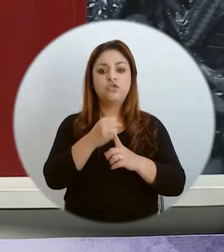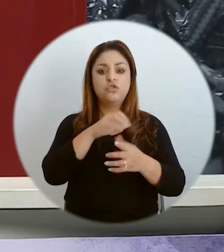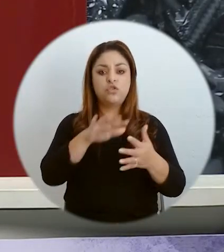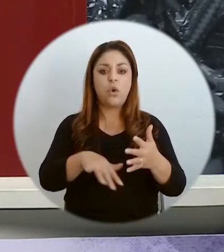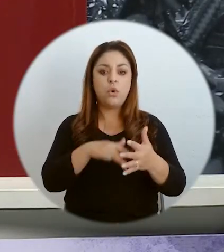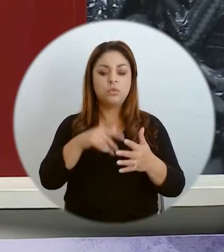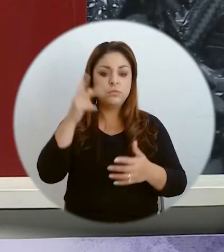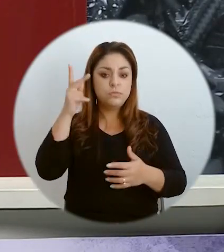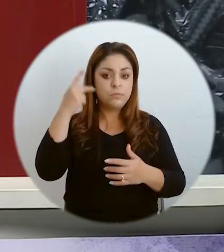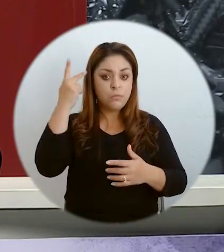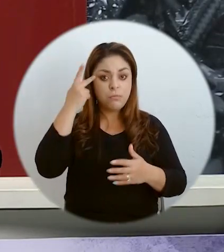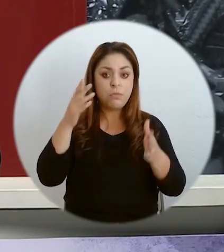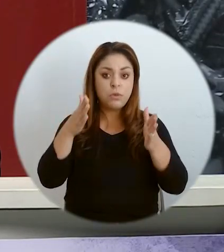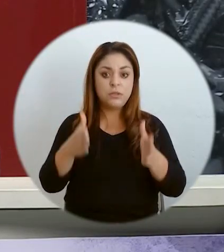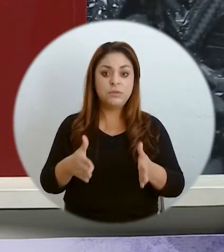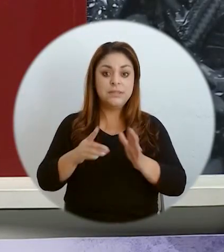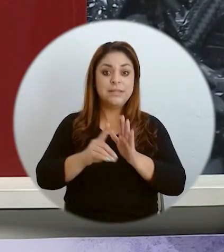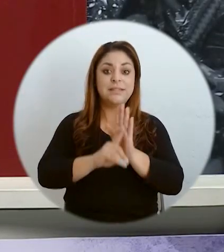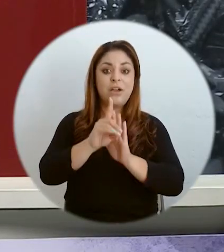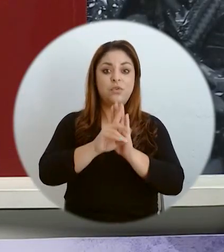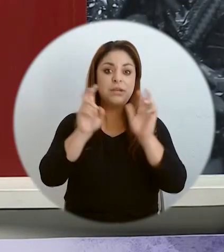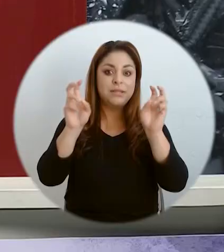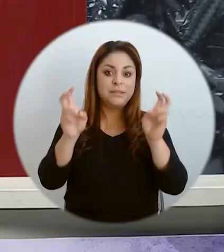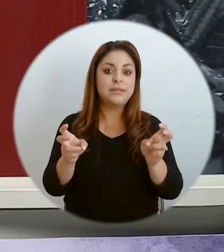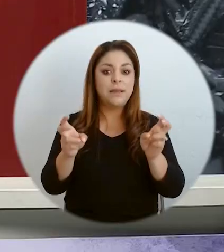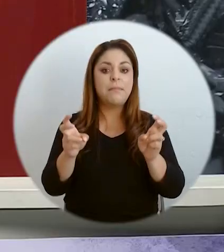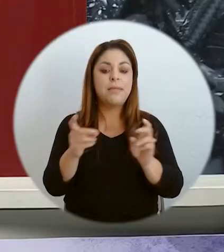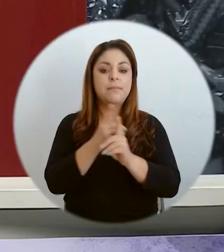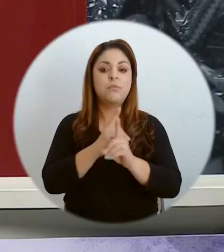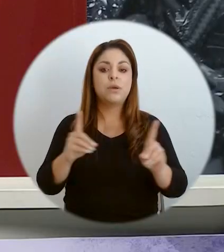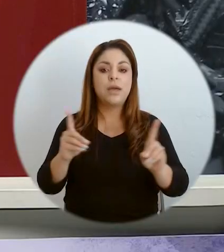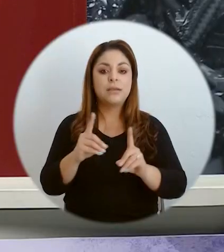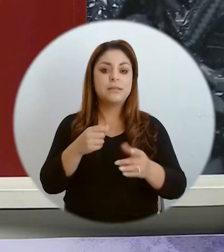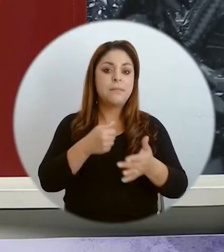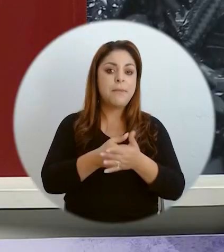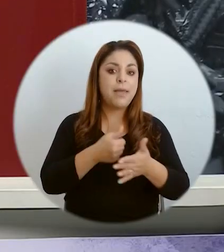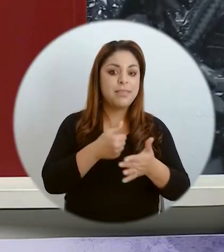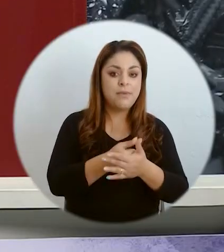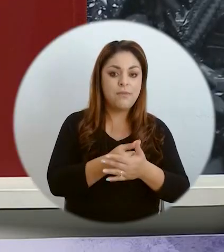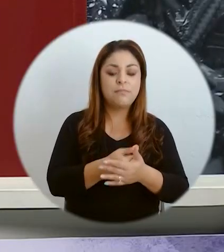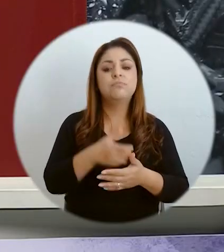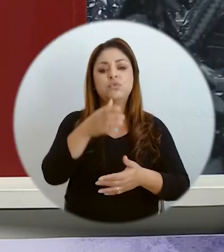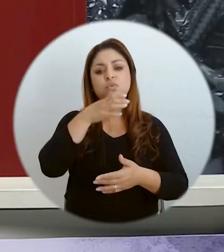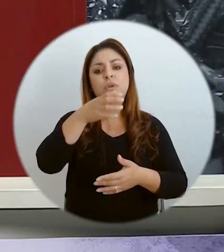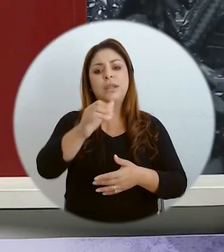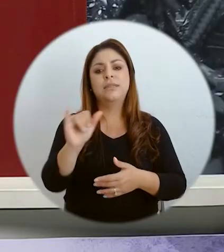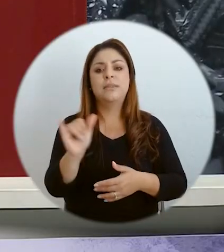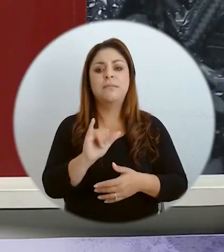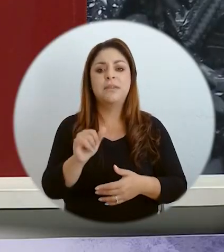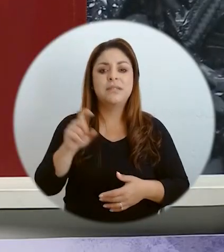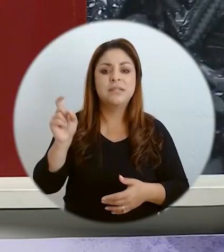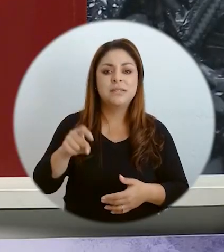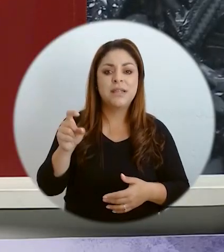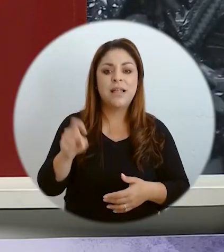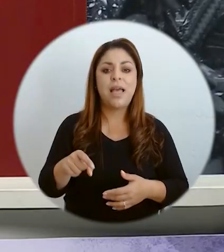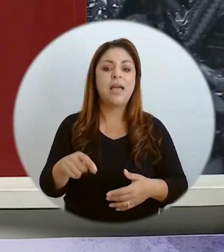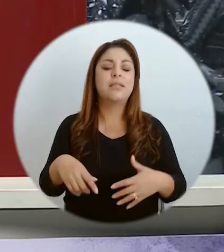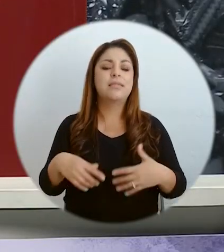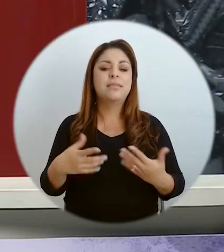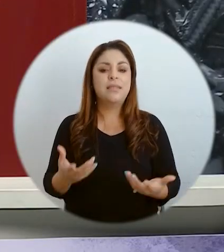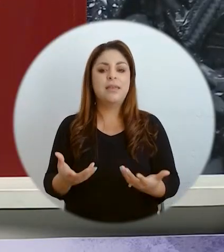sociólogos políticos que están desarrollando el tema de la democracia vengativa, sugiere también esa necesidad